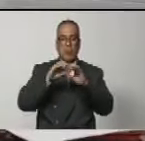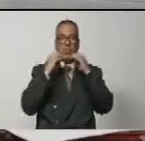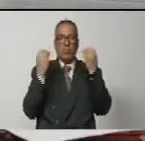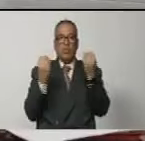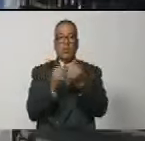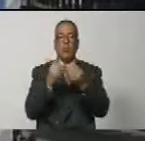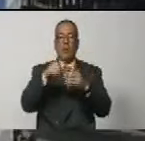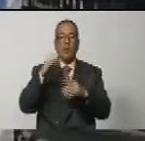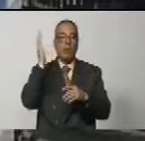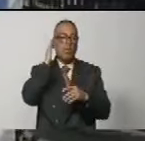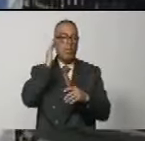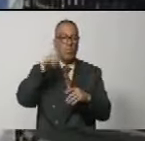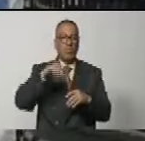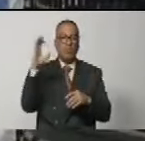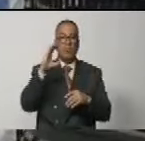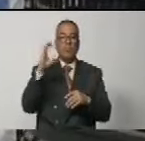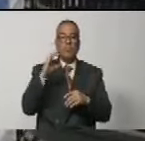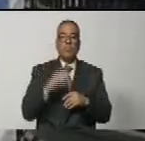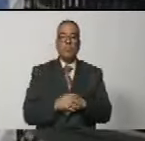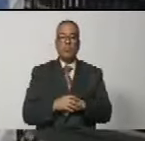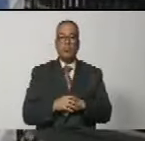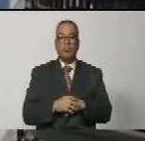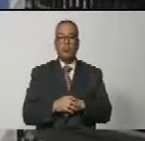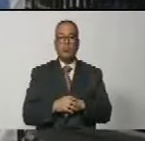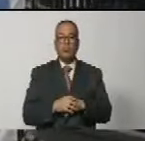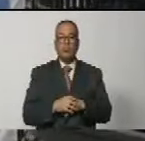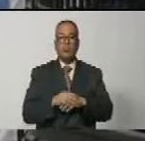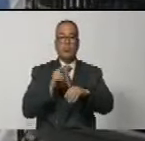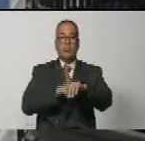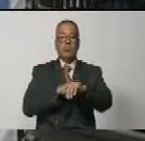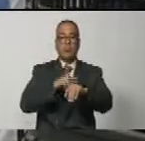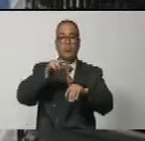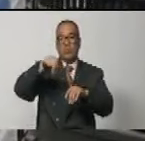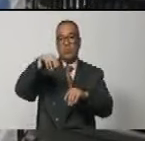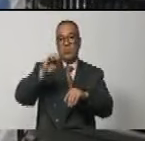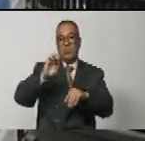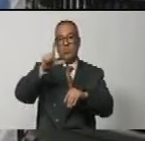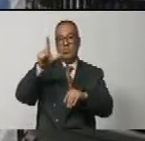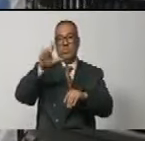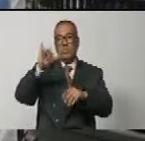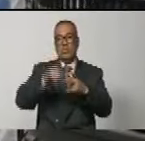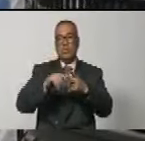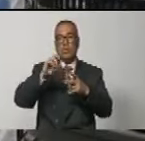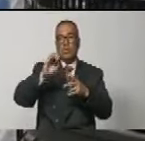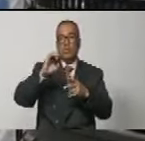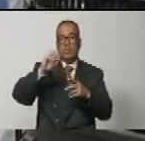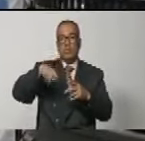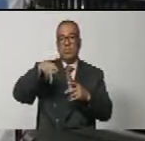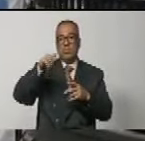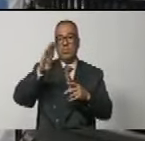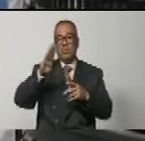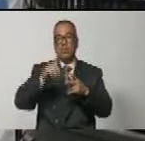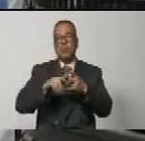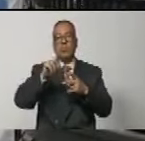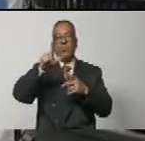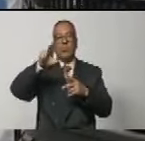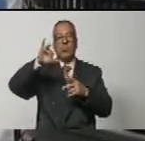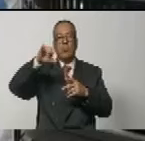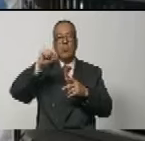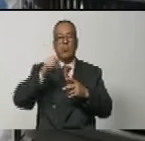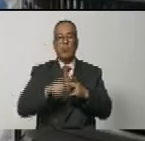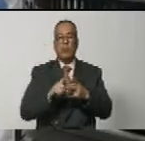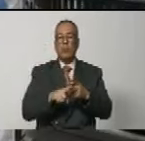Asociación de Sordos de Caracas. La doctora Nelly Guerra, consultora jurídica de CONAPDIS. Luis García Valor,